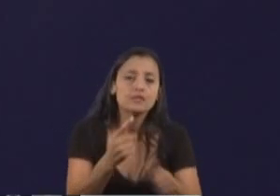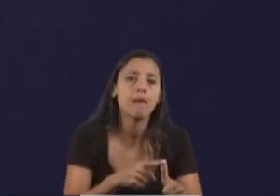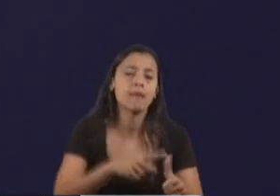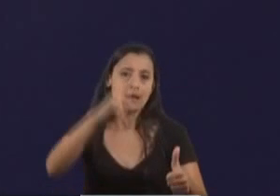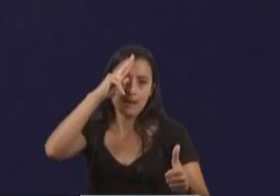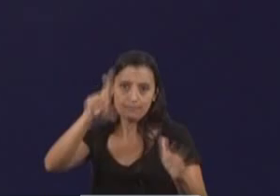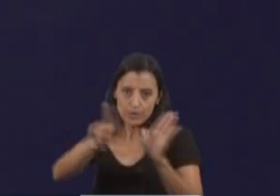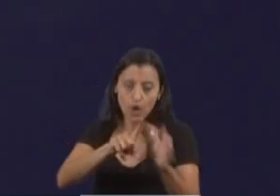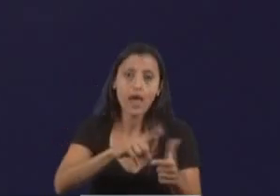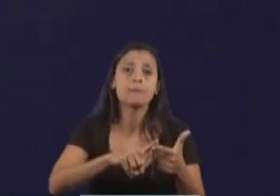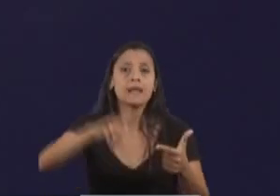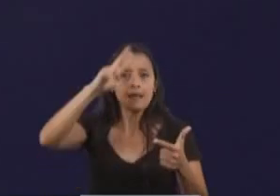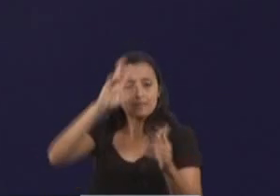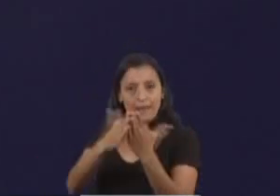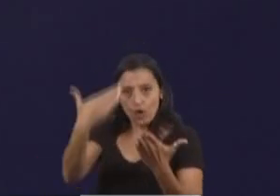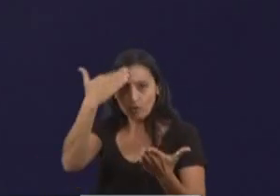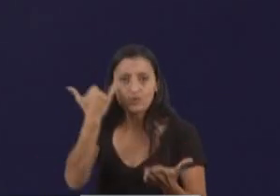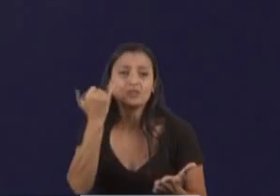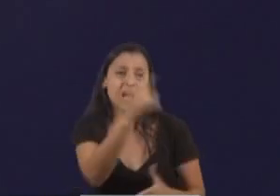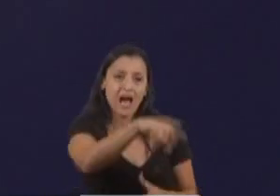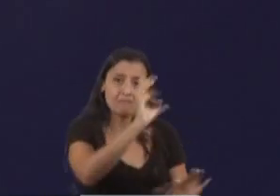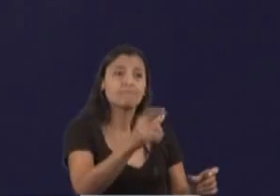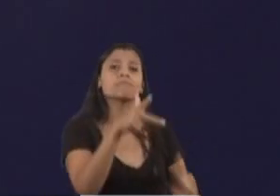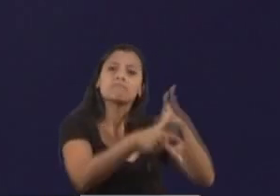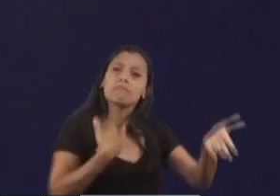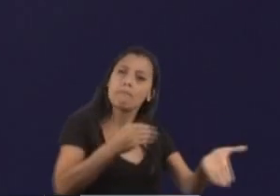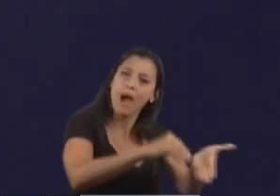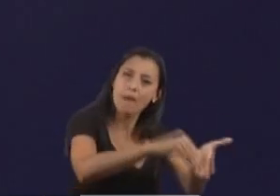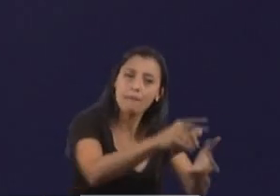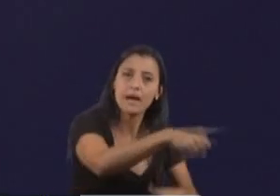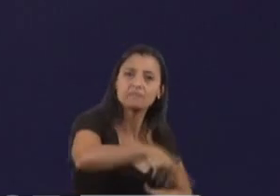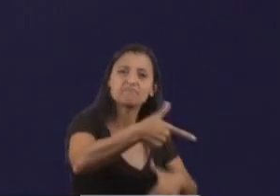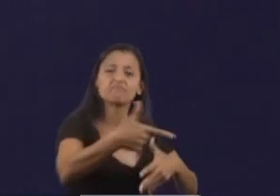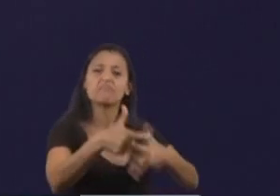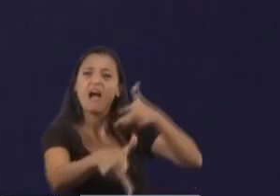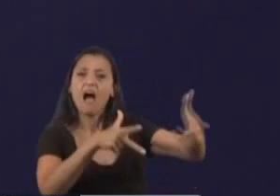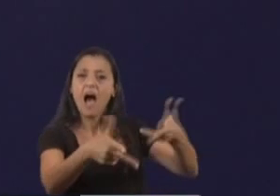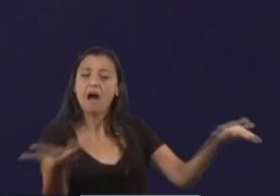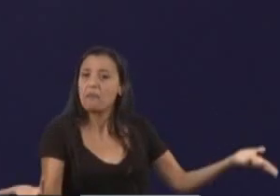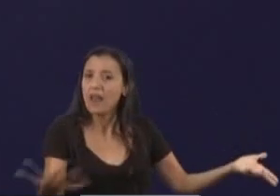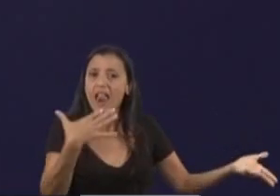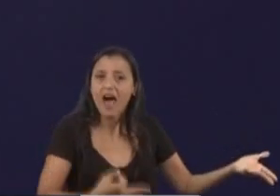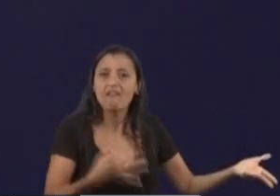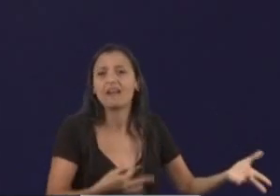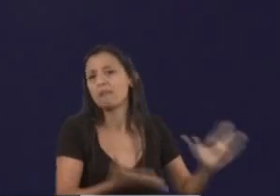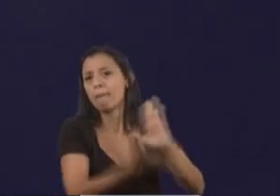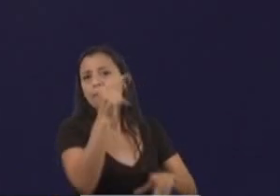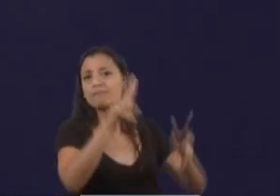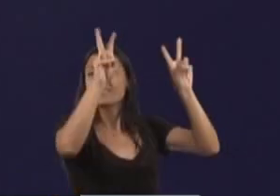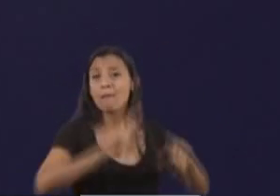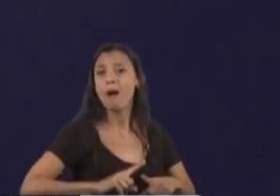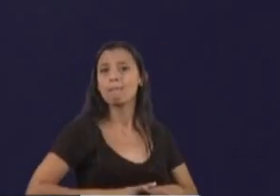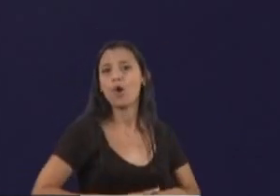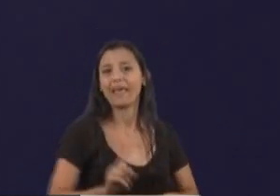Constitución y un mecanismo ya utilizado. Así que todo lo que digan en realidad reviste más cuestiones políticas que